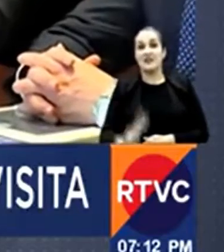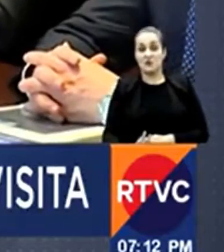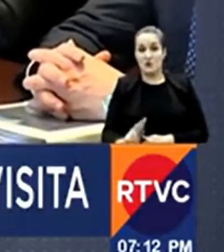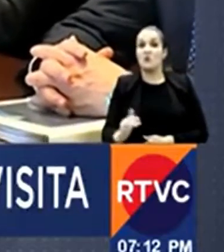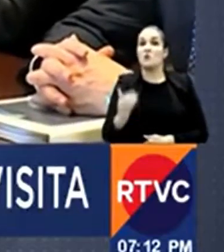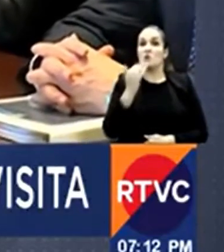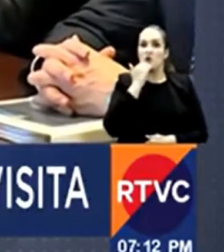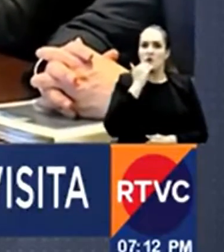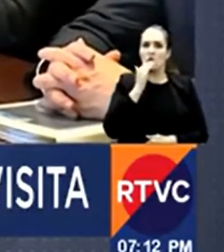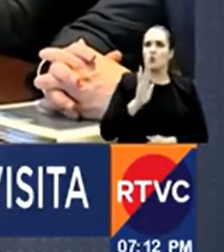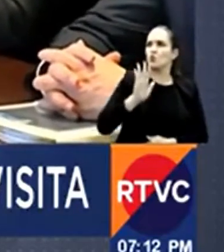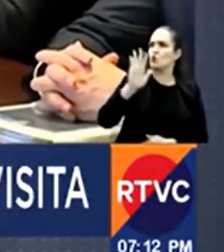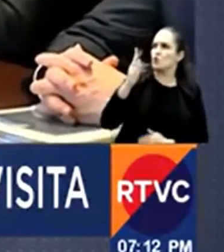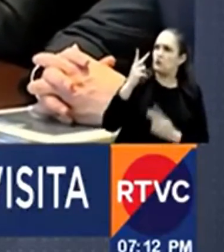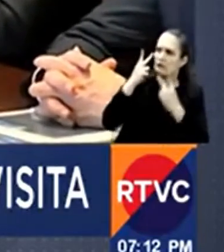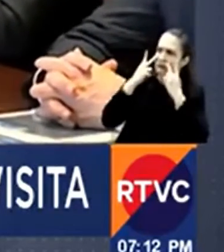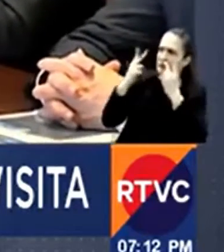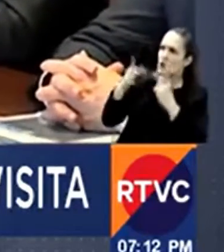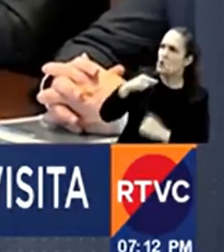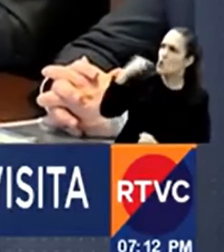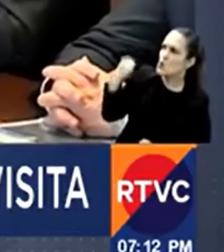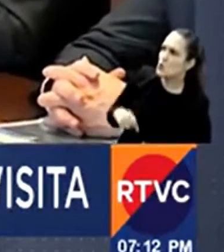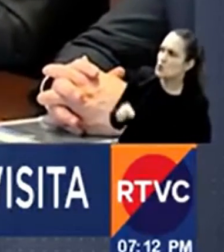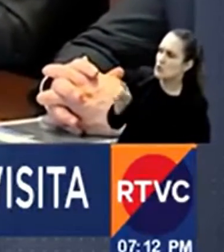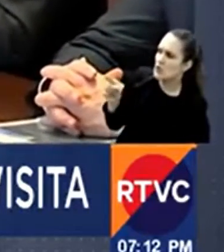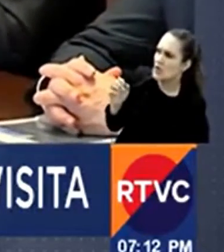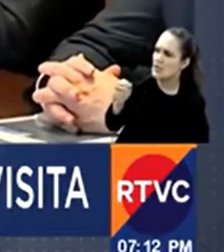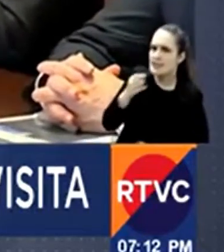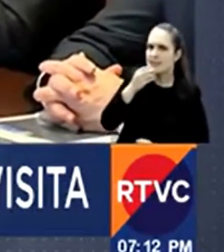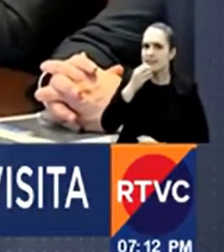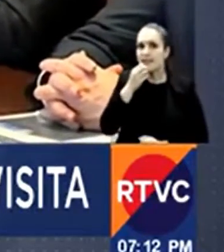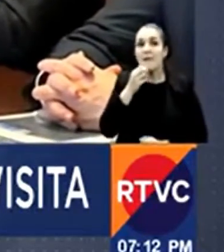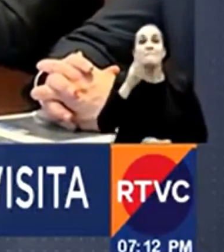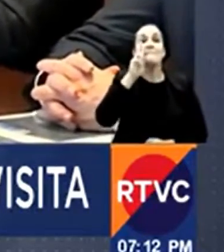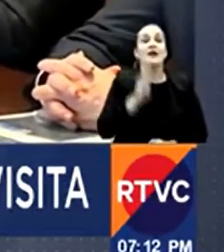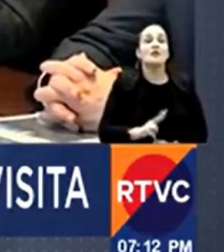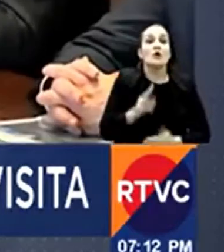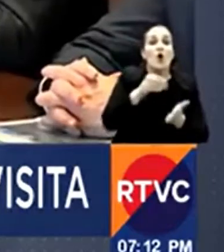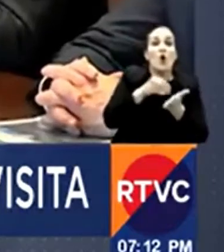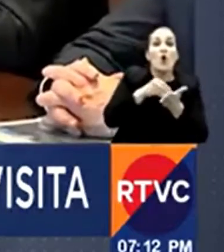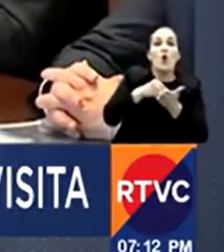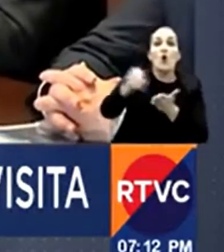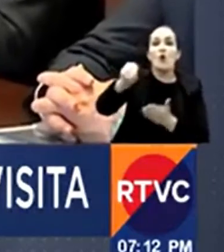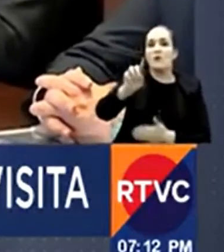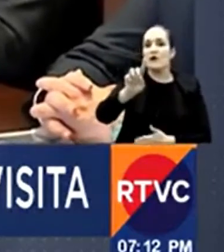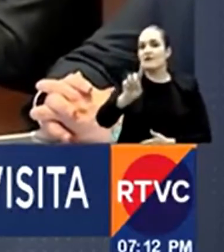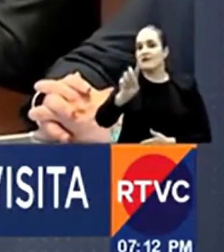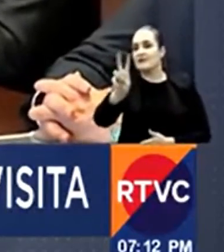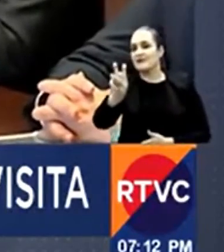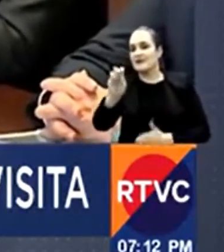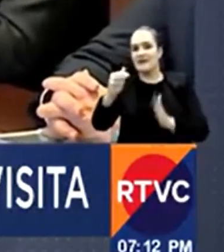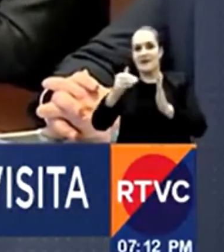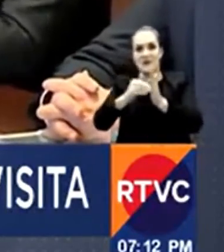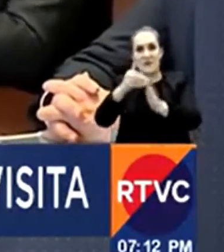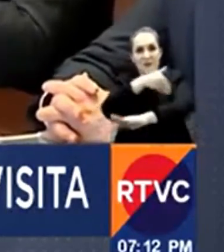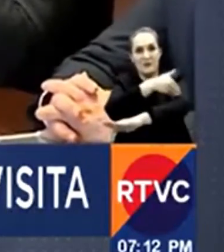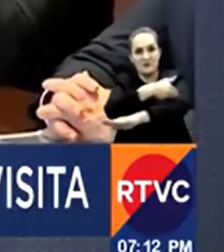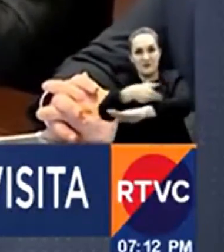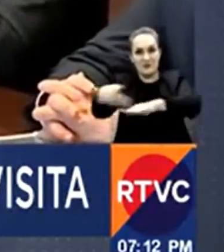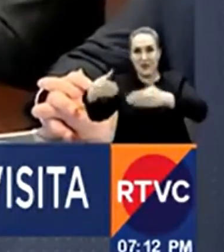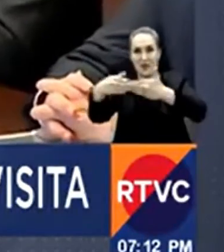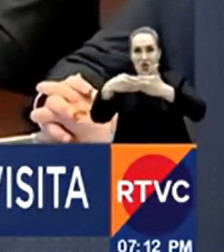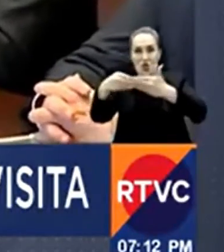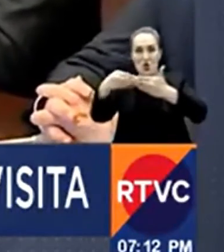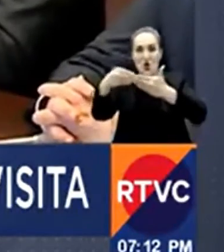particular con Rusia, Venezuela compró más de 17.000 millones de dólares